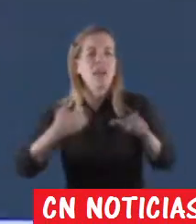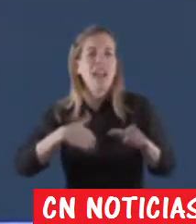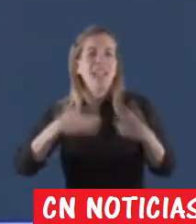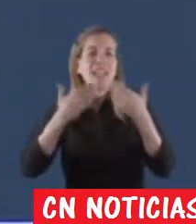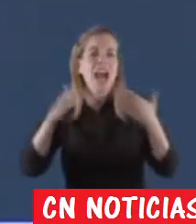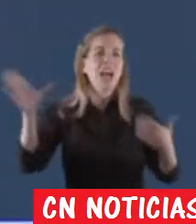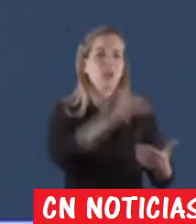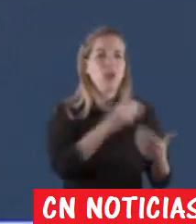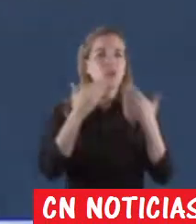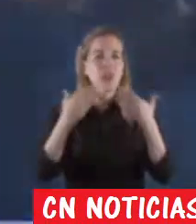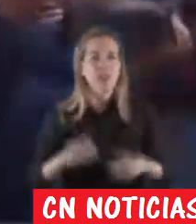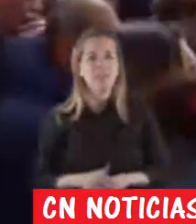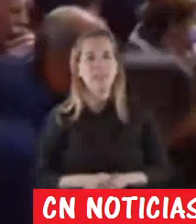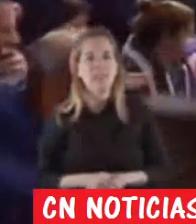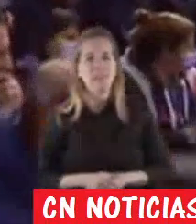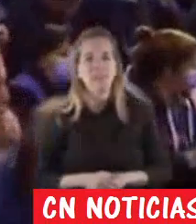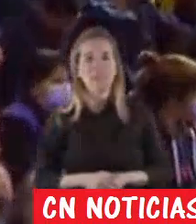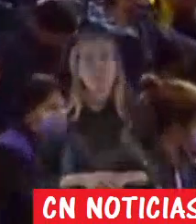Muchas gracias a todos.